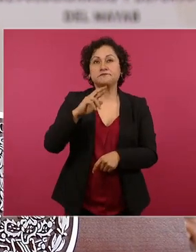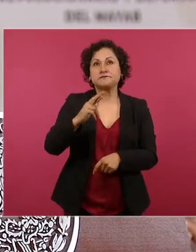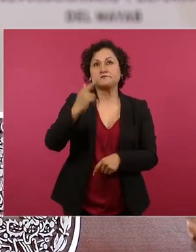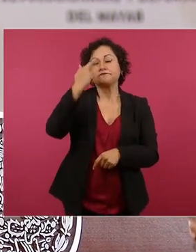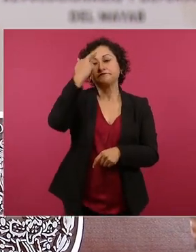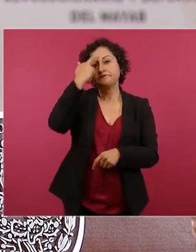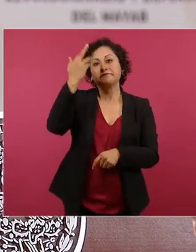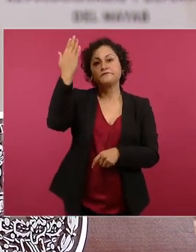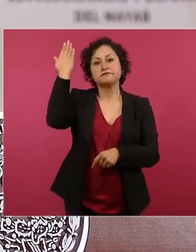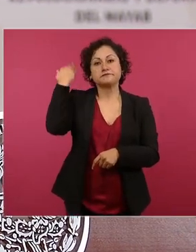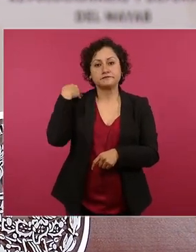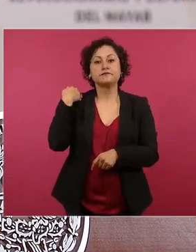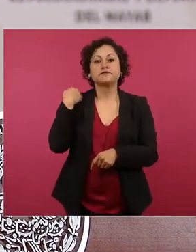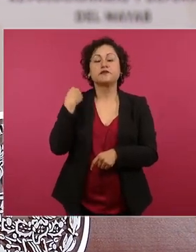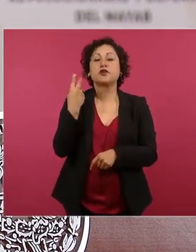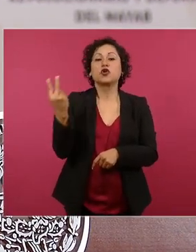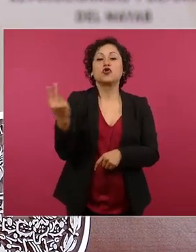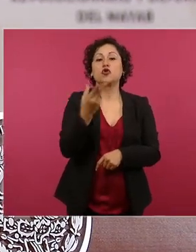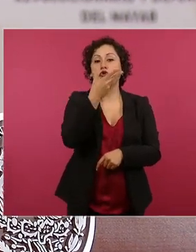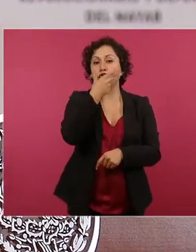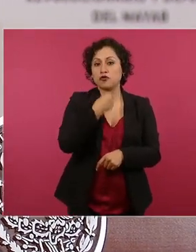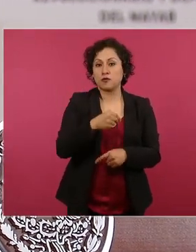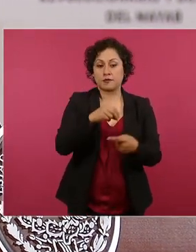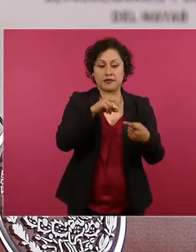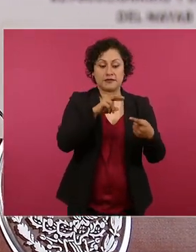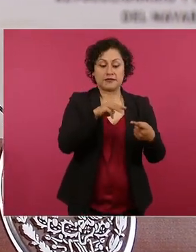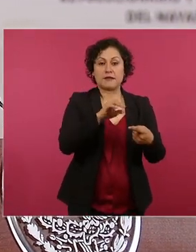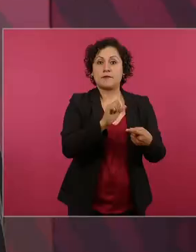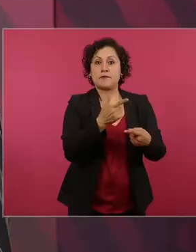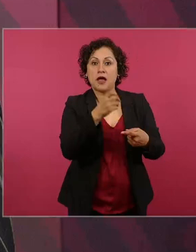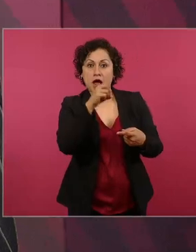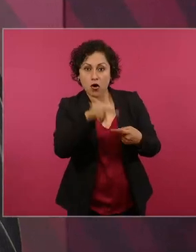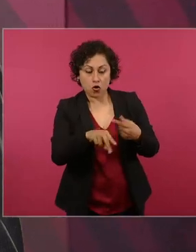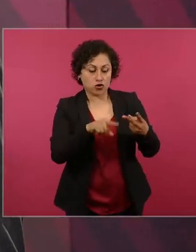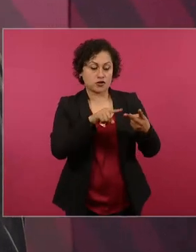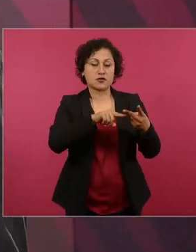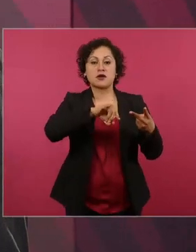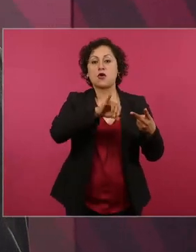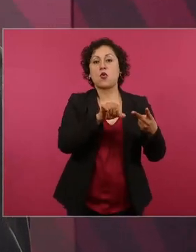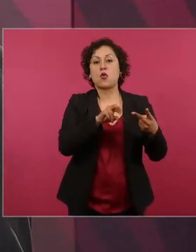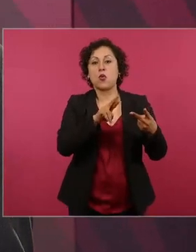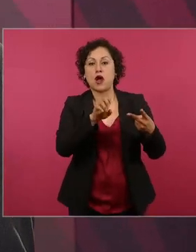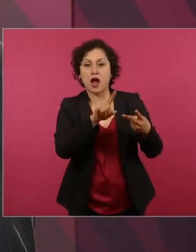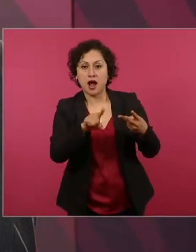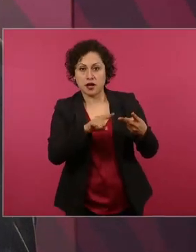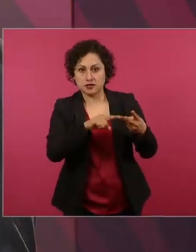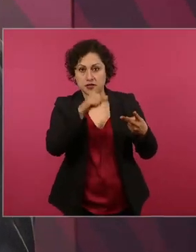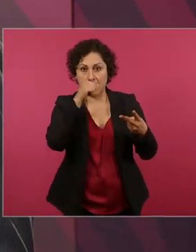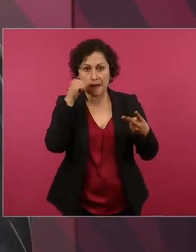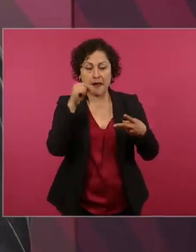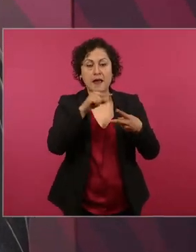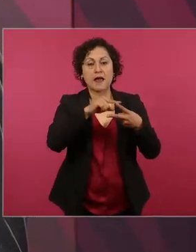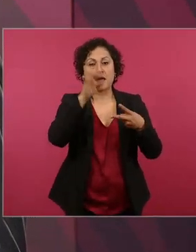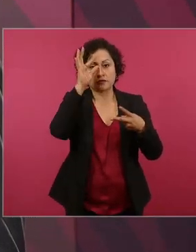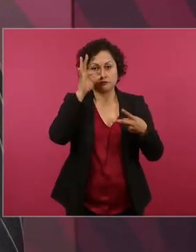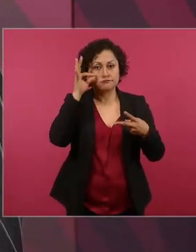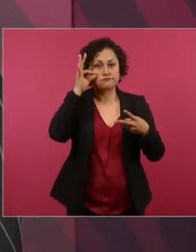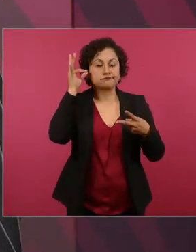Juárez. Ricardo decía, y fíjense que no lo he encontrado en ningún texto,